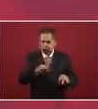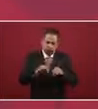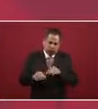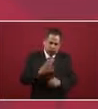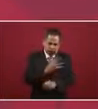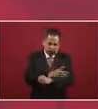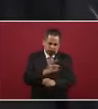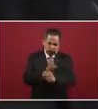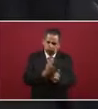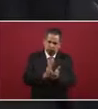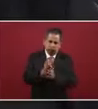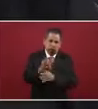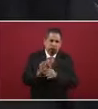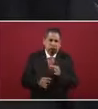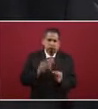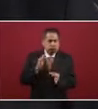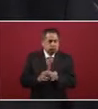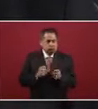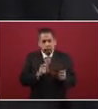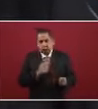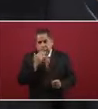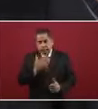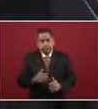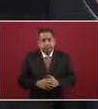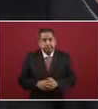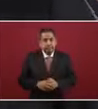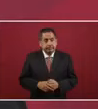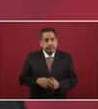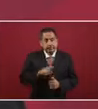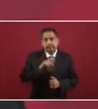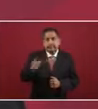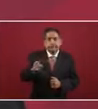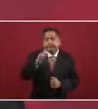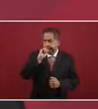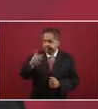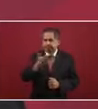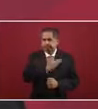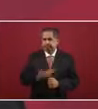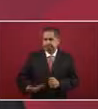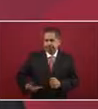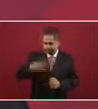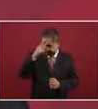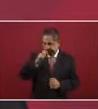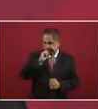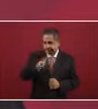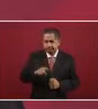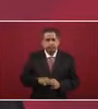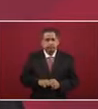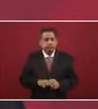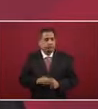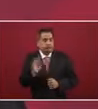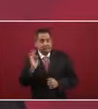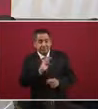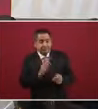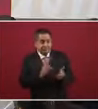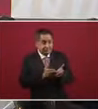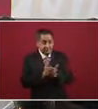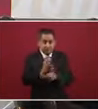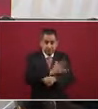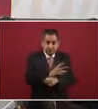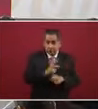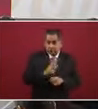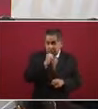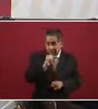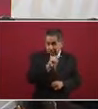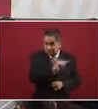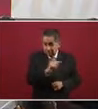con honestidad, y el presidente lo mismo. Y el que no esté actuando con honestidad